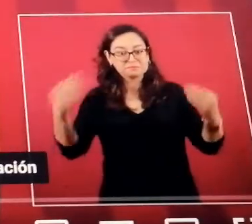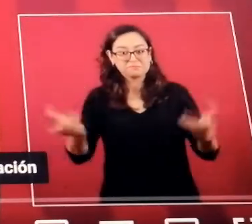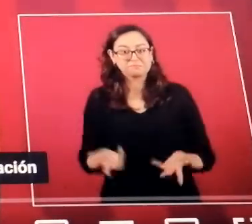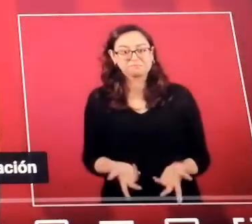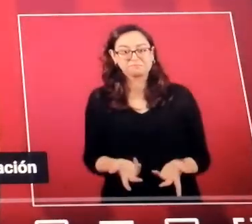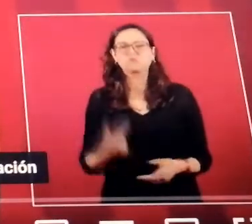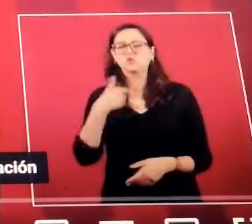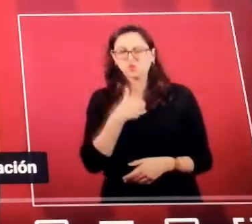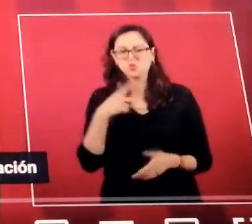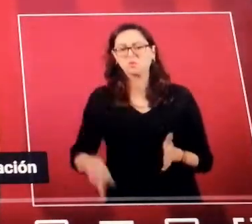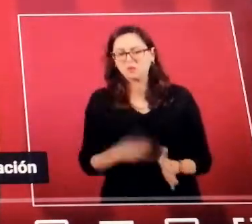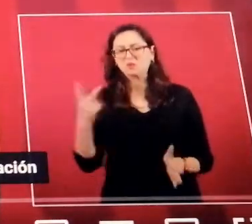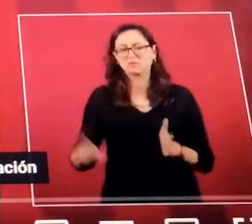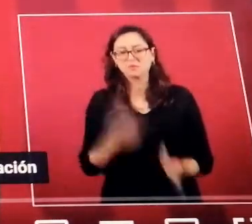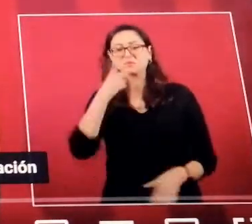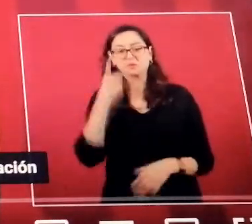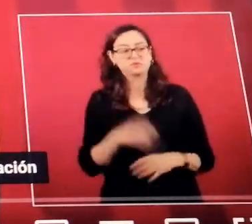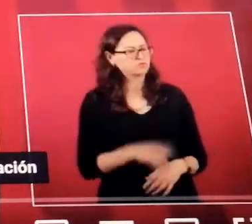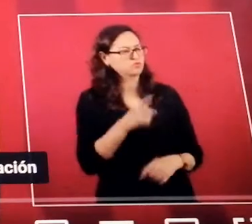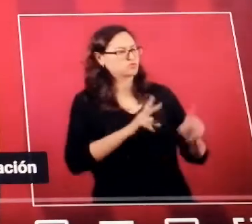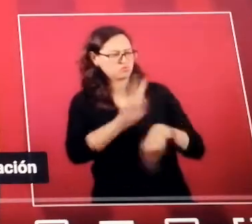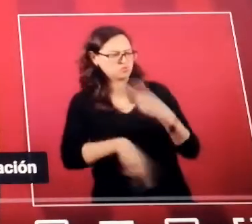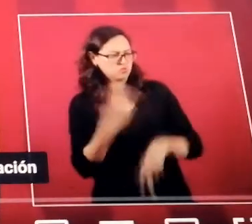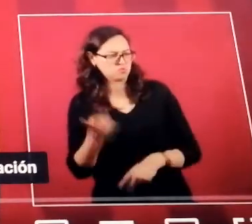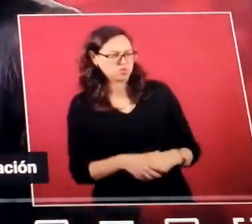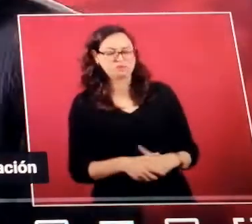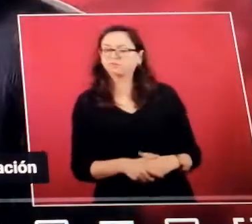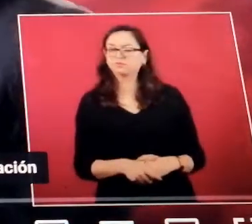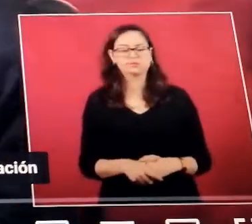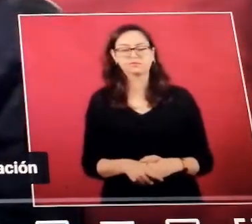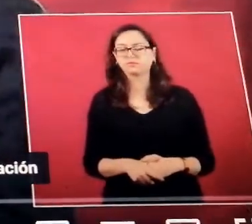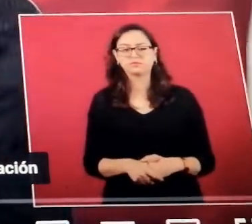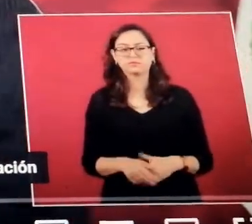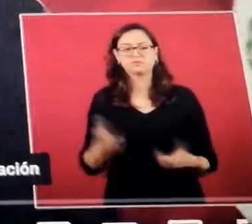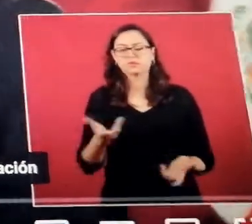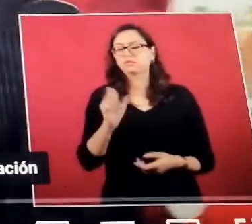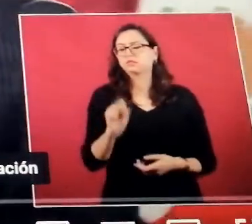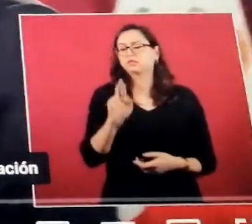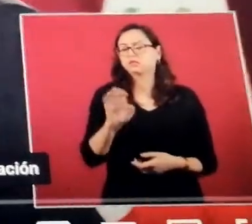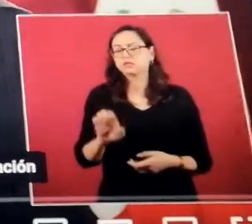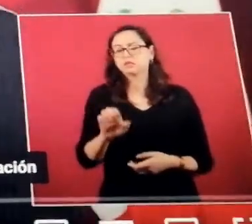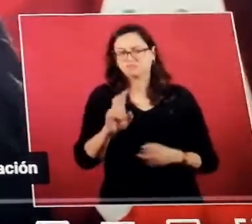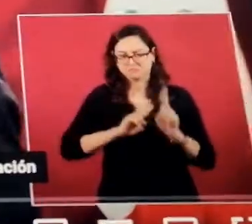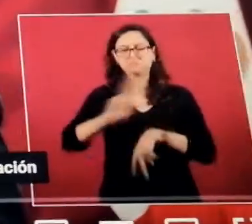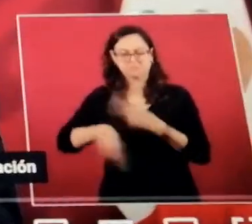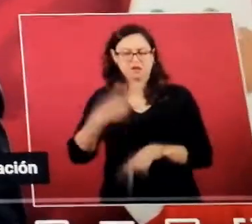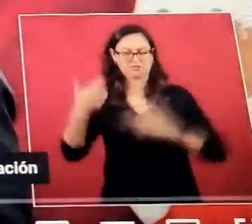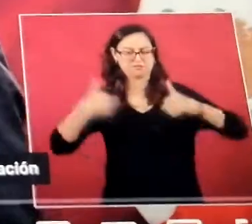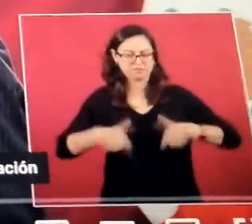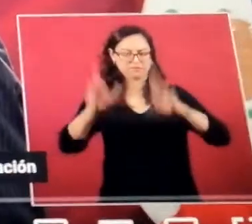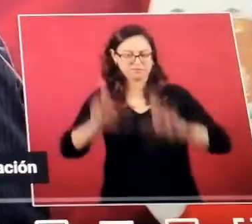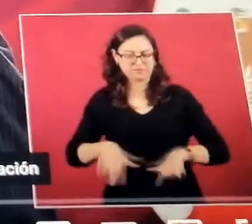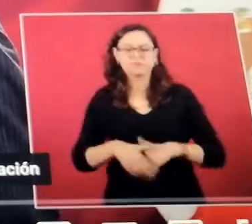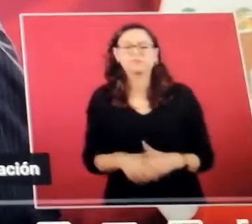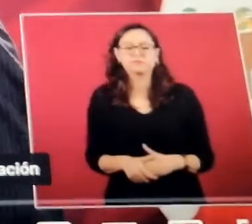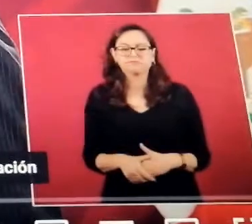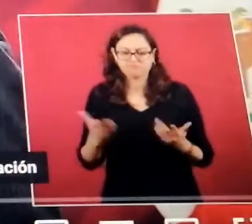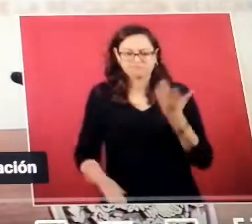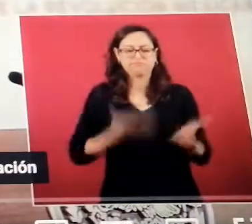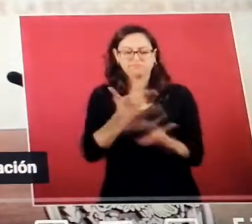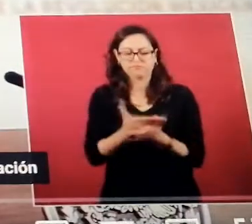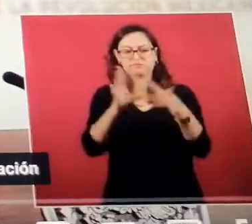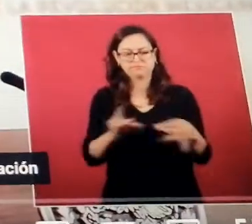Y claro que lo voy a seguir diciendo. Pero no asistiría entonces. ¿Sería? Va a ir el secretario de Relaciones Exteriores y va a plantear